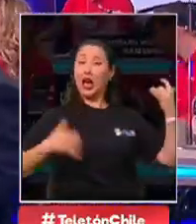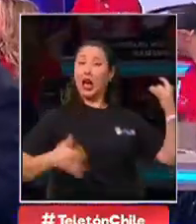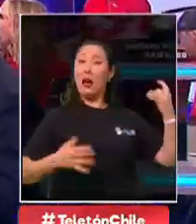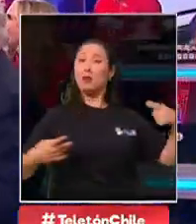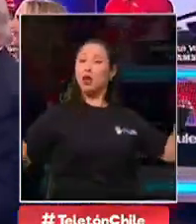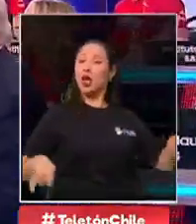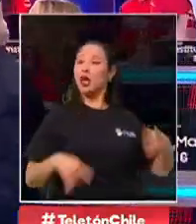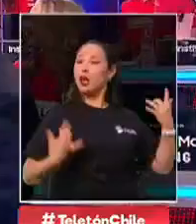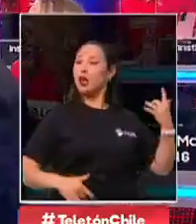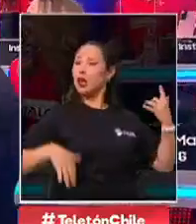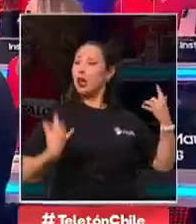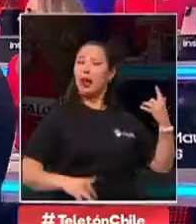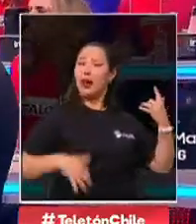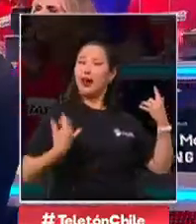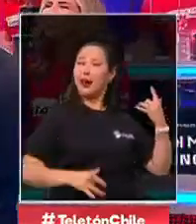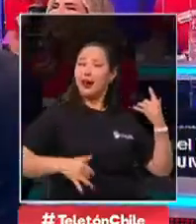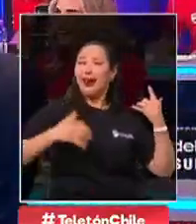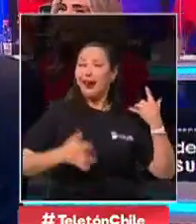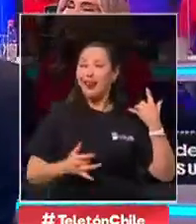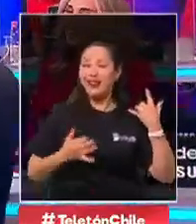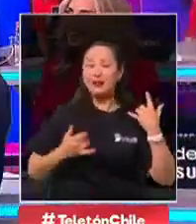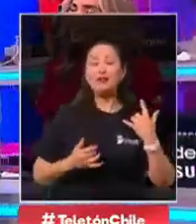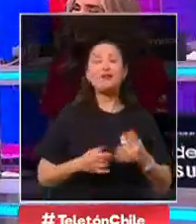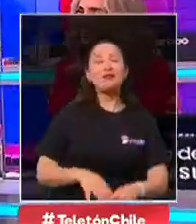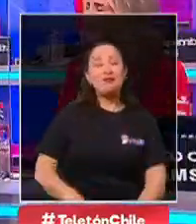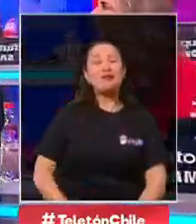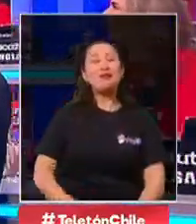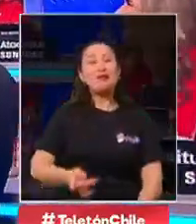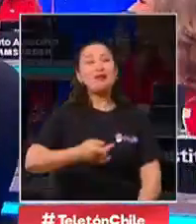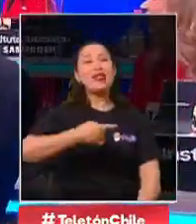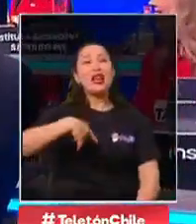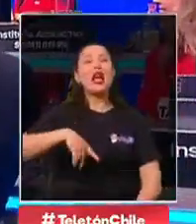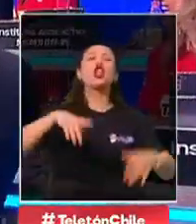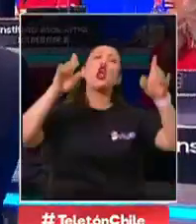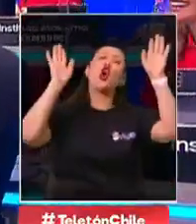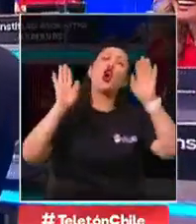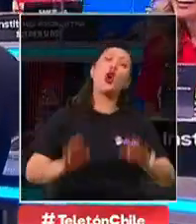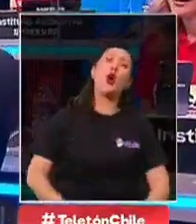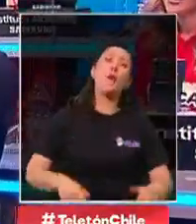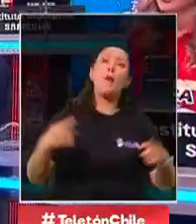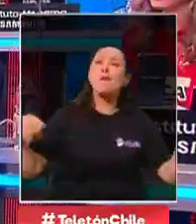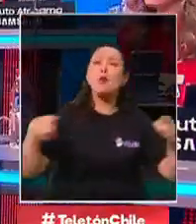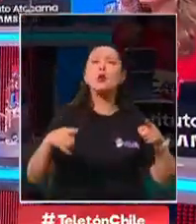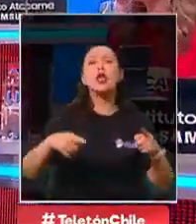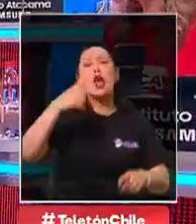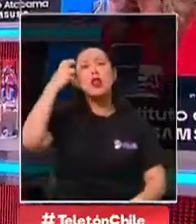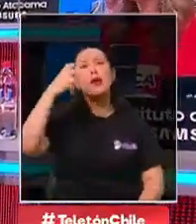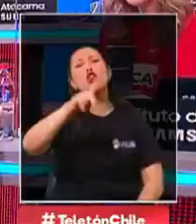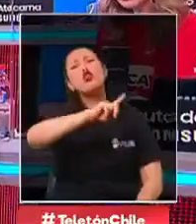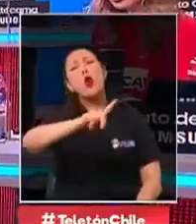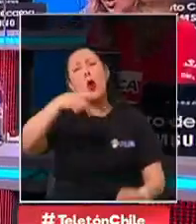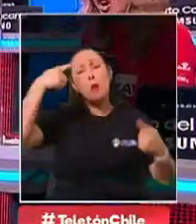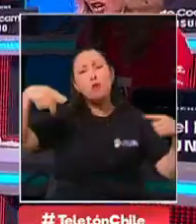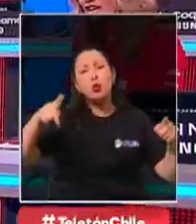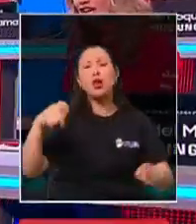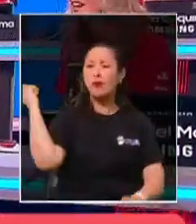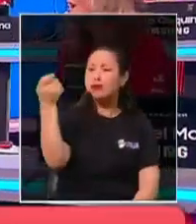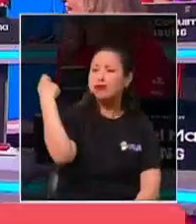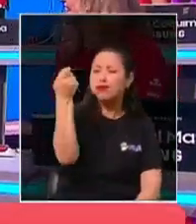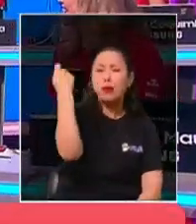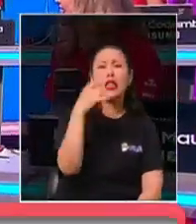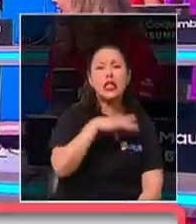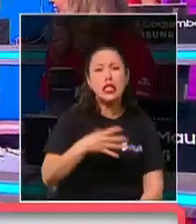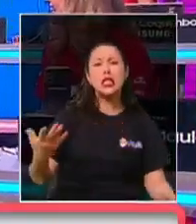Bueno, oye, mira, tú. Una cosa que nosotros tenemos. Ponme una cueca, ¿no? Sí. Una cuequita. Ah, sí, tenemos una cueca